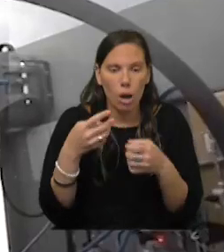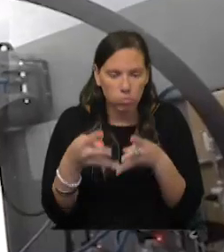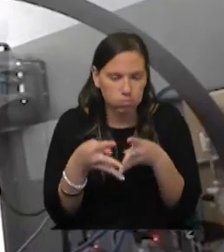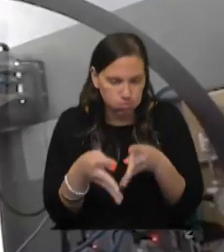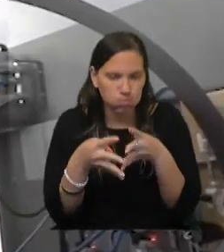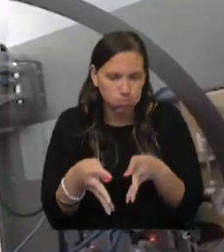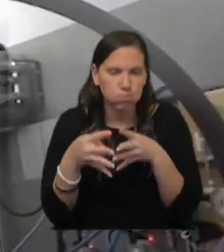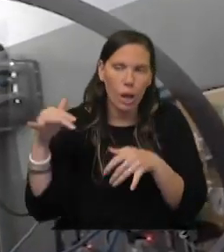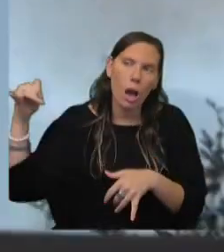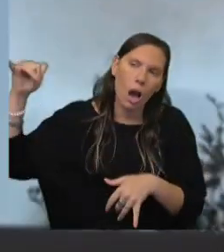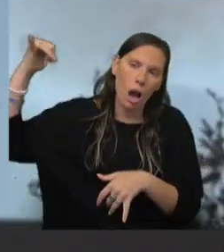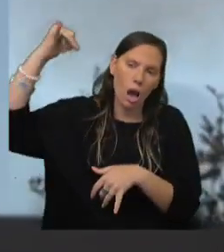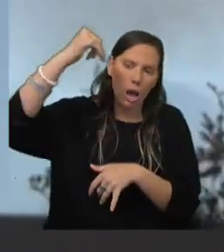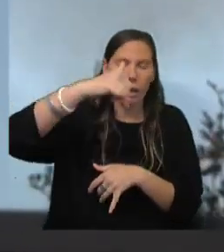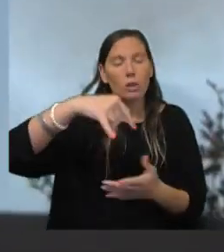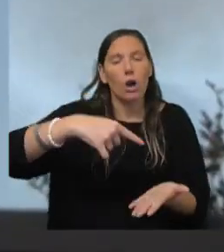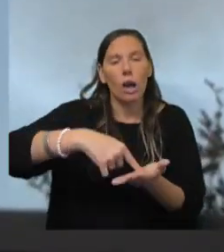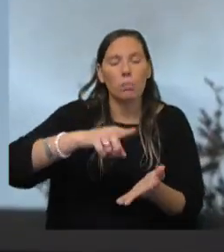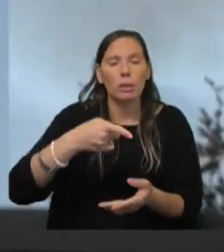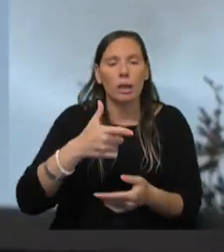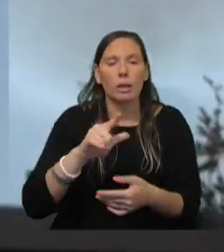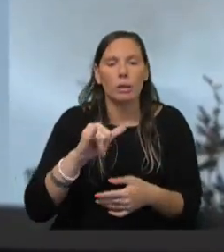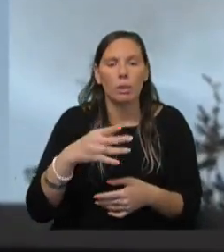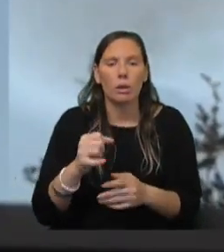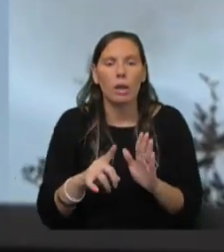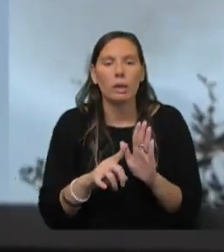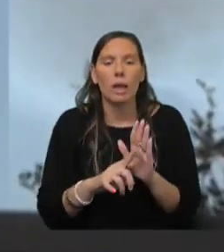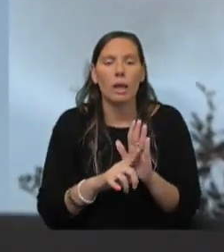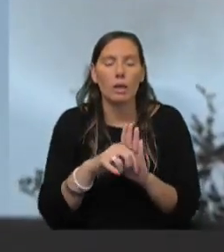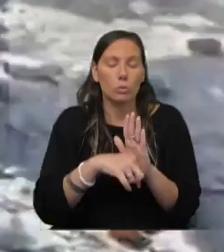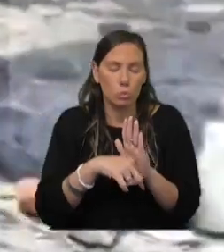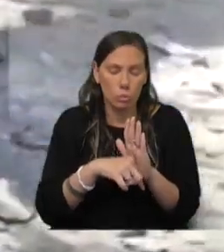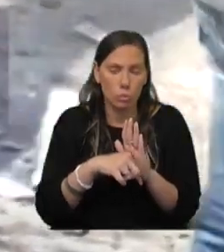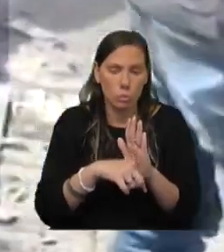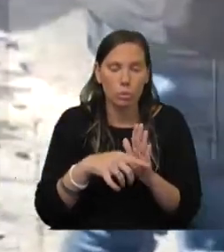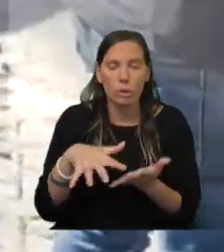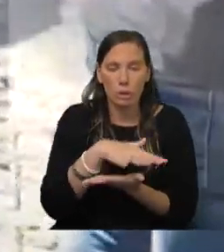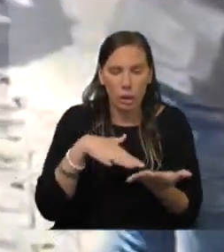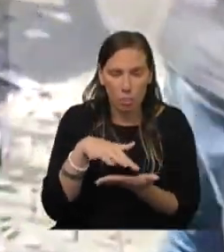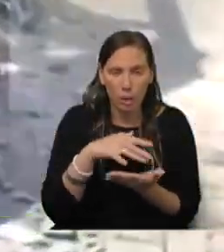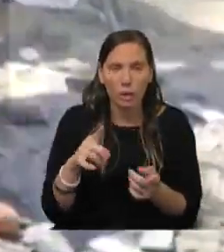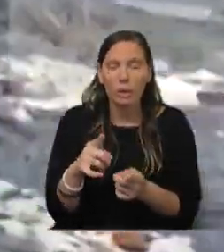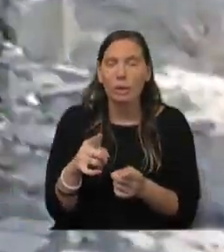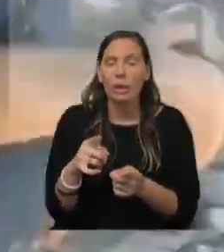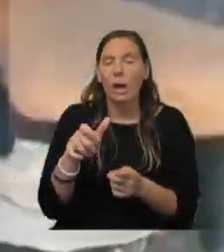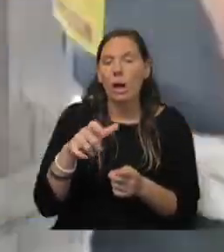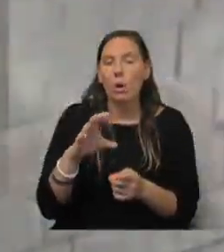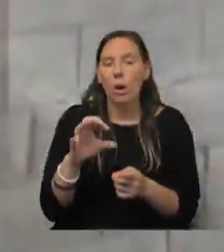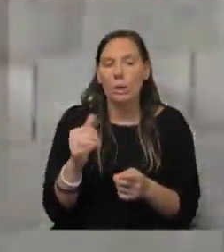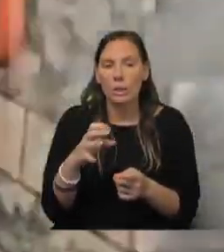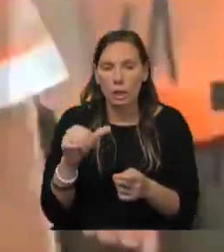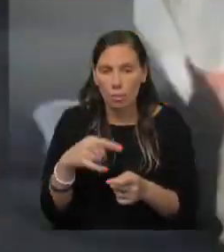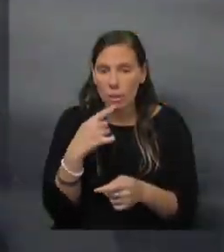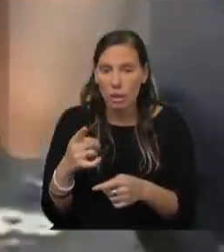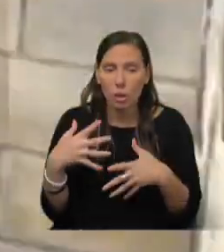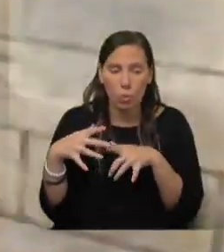aéreos sobre la capital libanesa y el sur del país poco antes el líder adjunto de jebol naim qasem afirmó que la